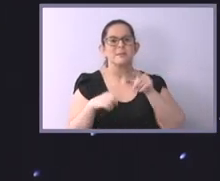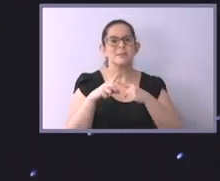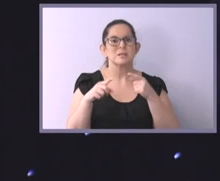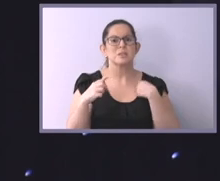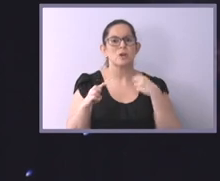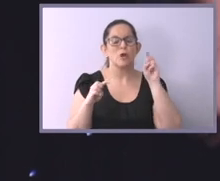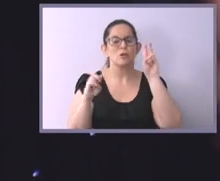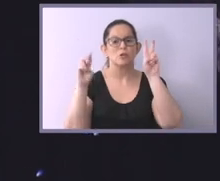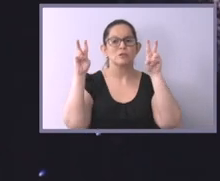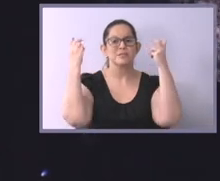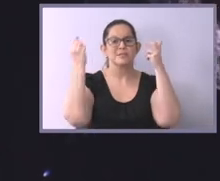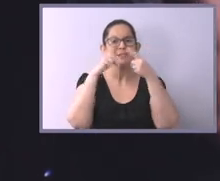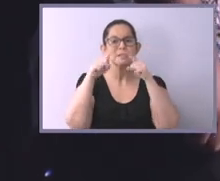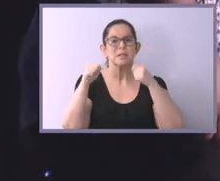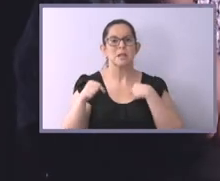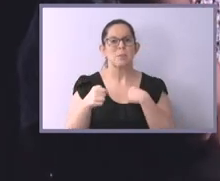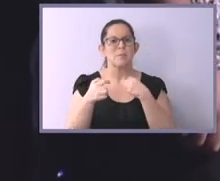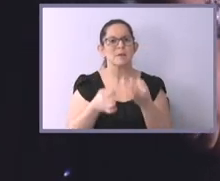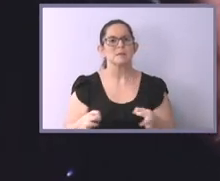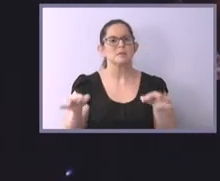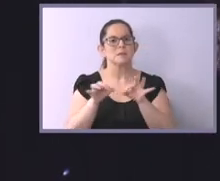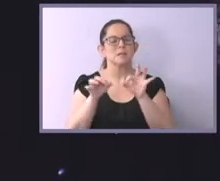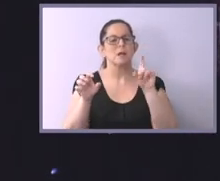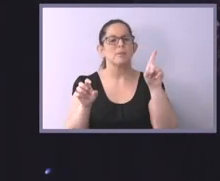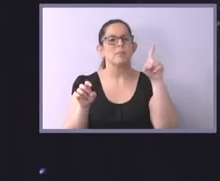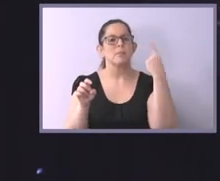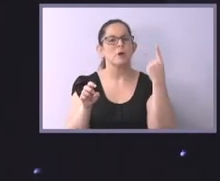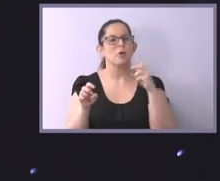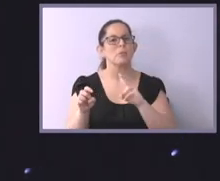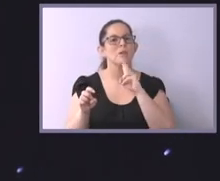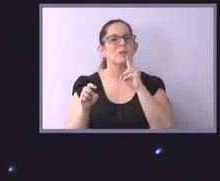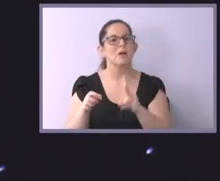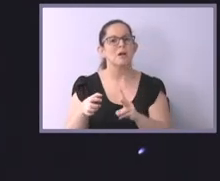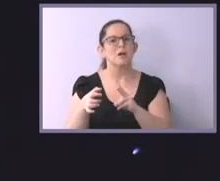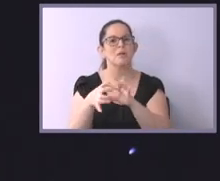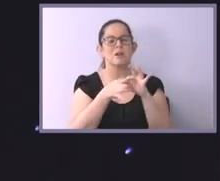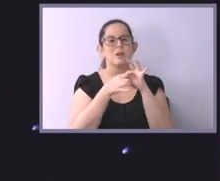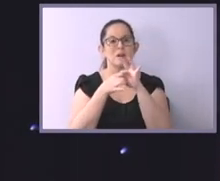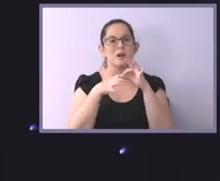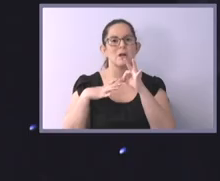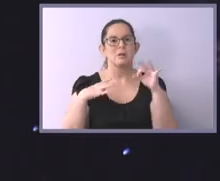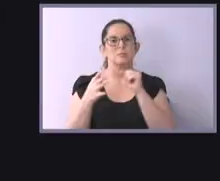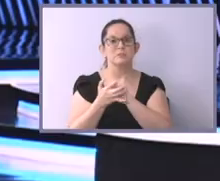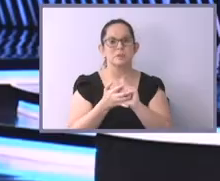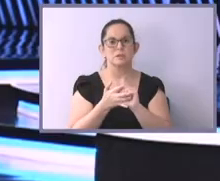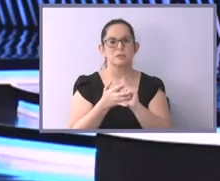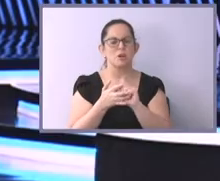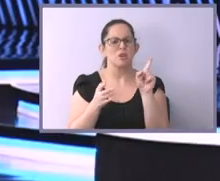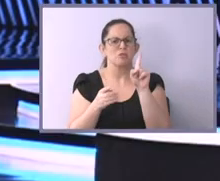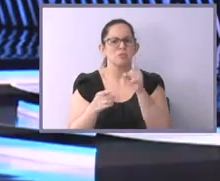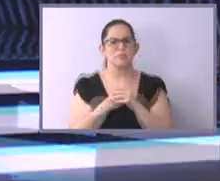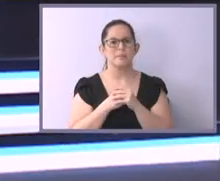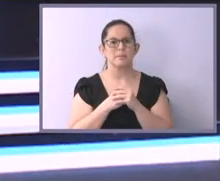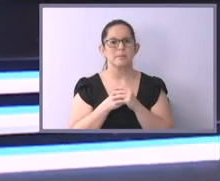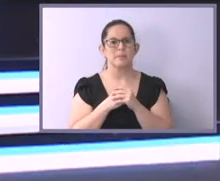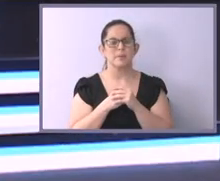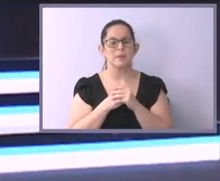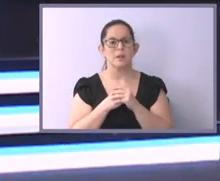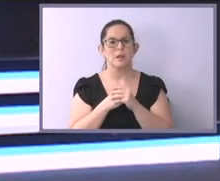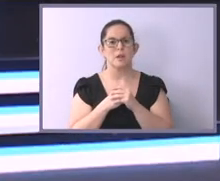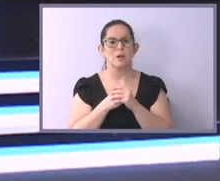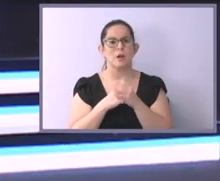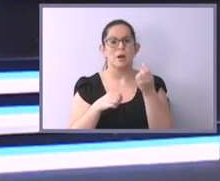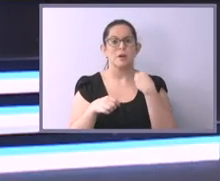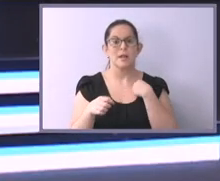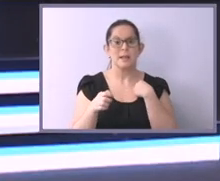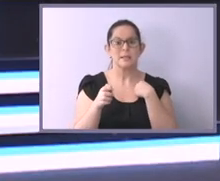súper relevantes para este tiempo. El primero de ellos, una verdadera relación con el Espíritu Santo, no una religión ni una iglesia. El pasaje